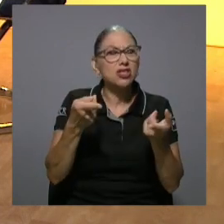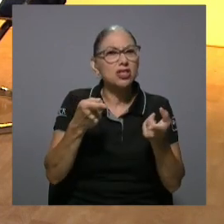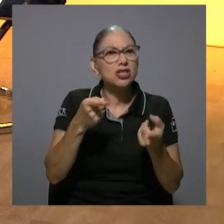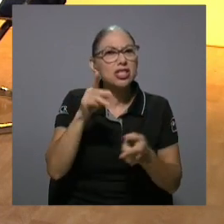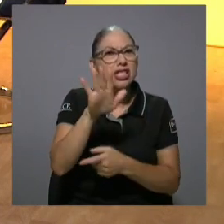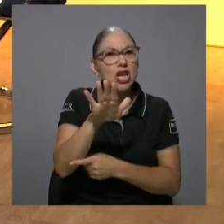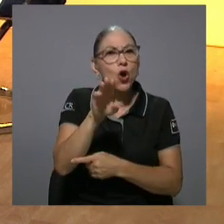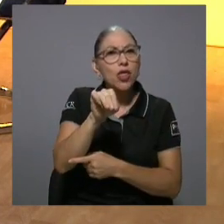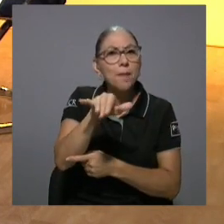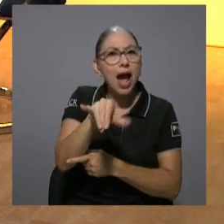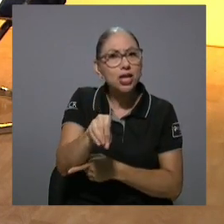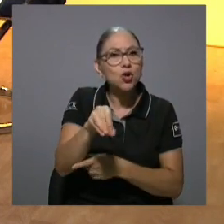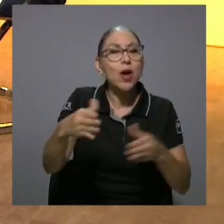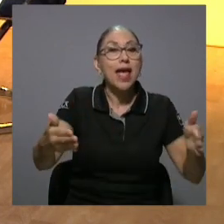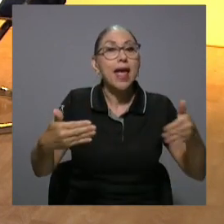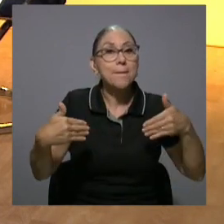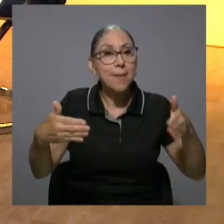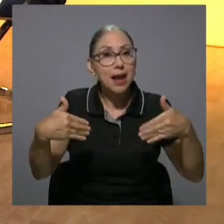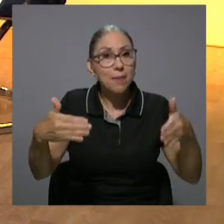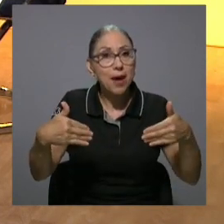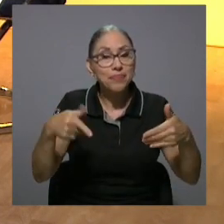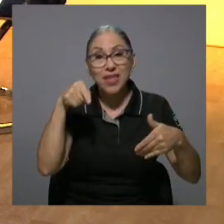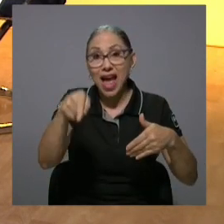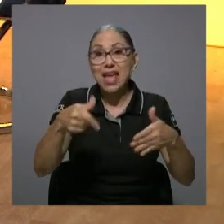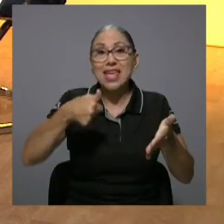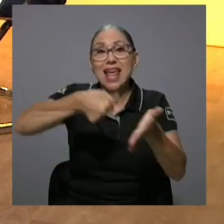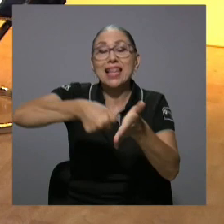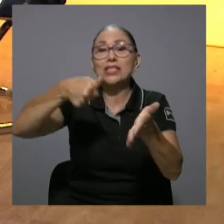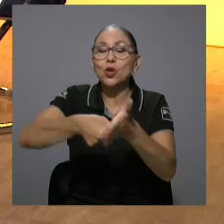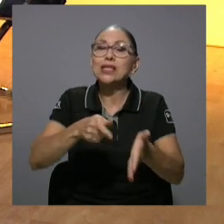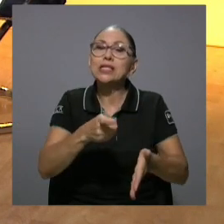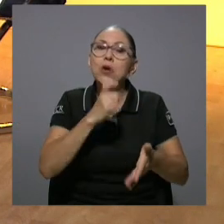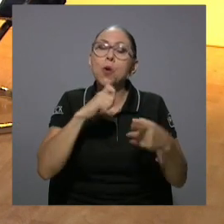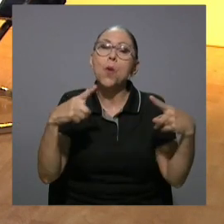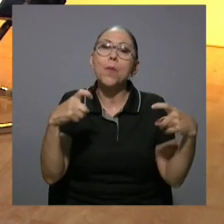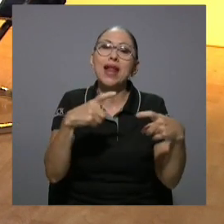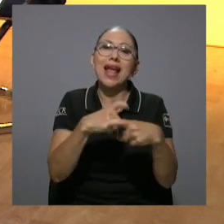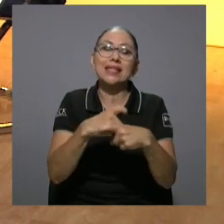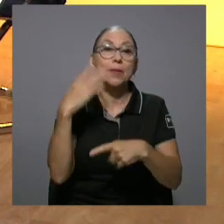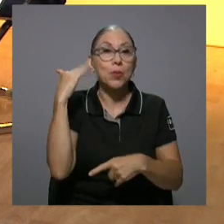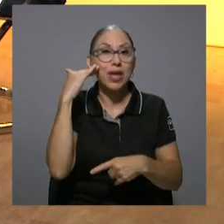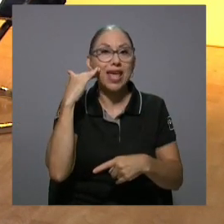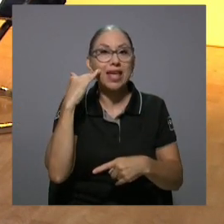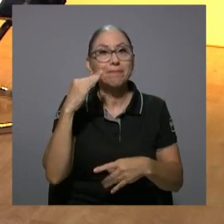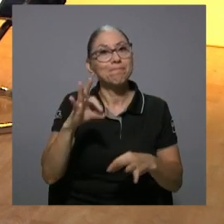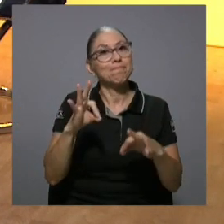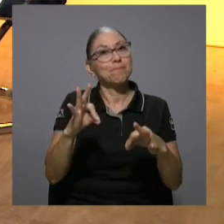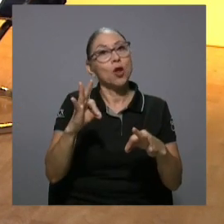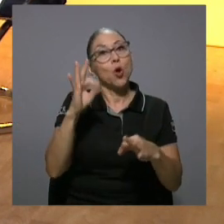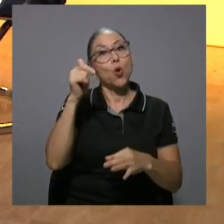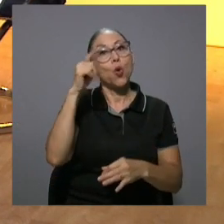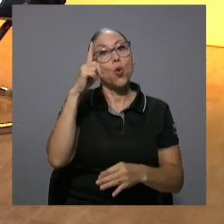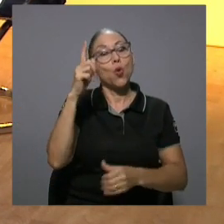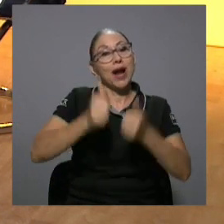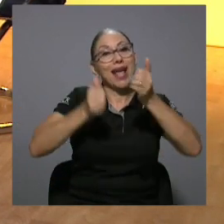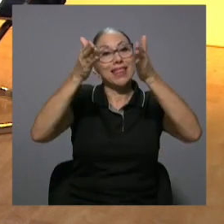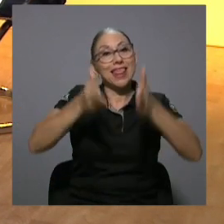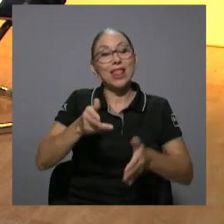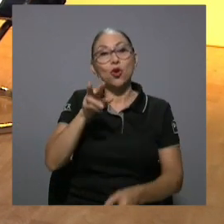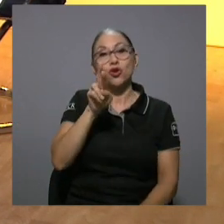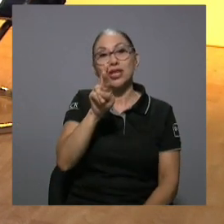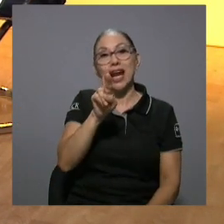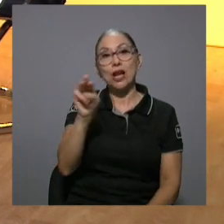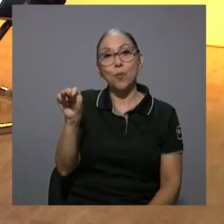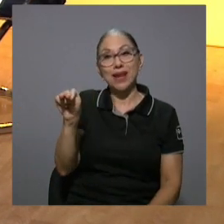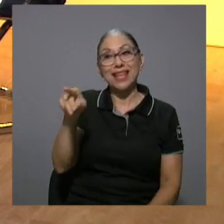muy complejas en el sentido de que dichosamente un candidato que fue Ricardo Martinelli, condenado